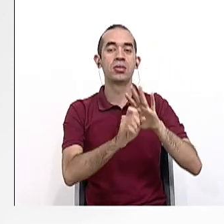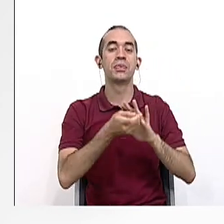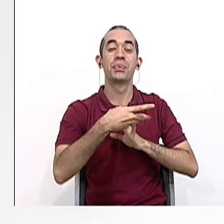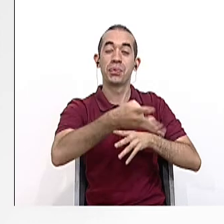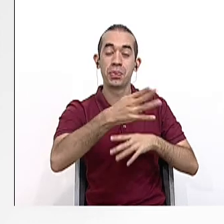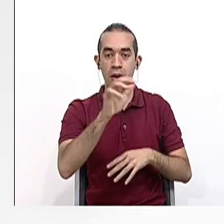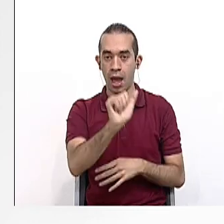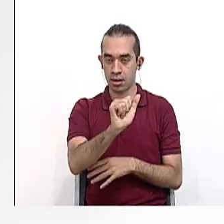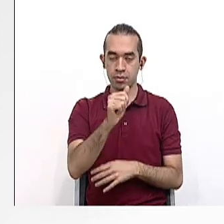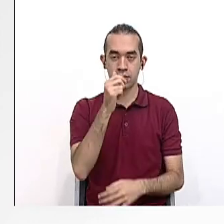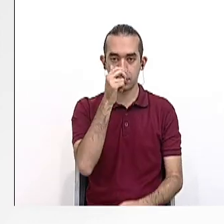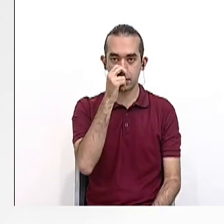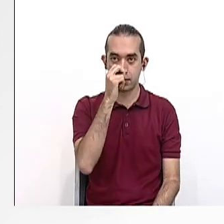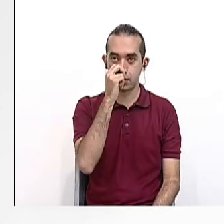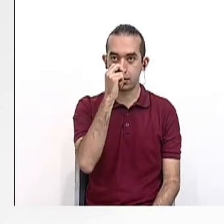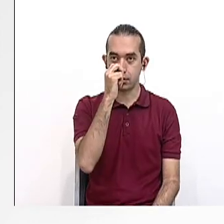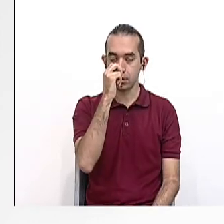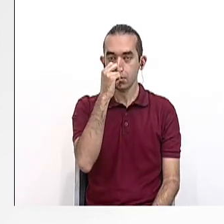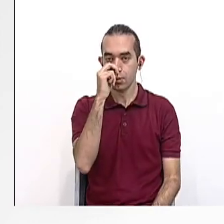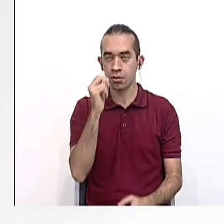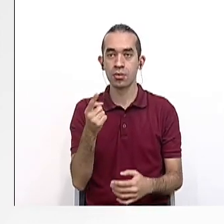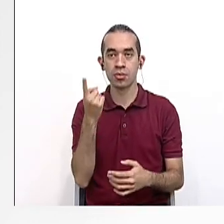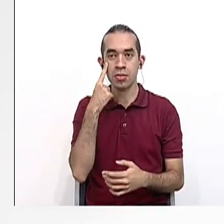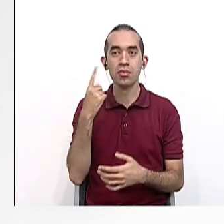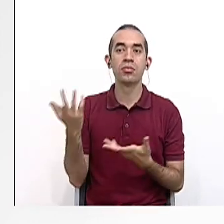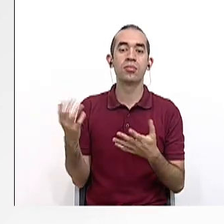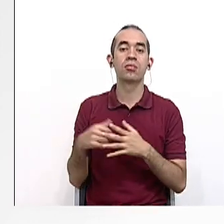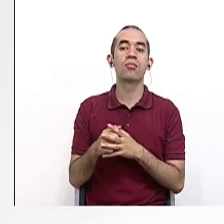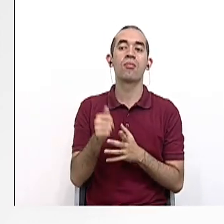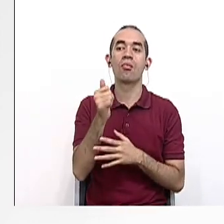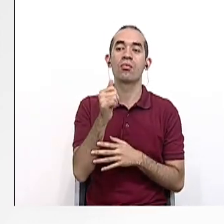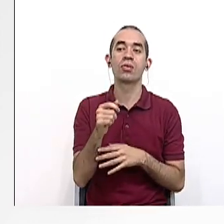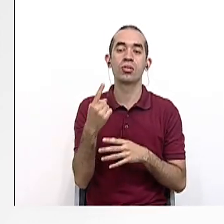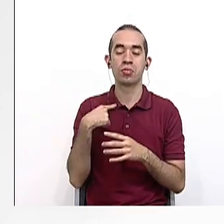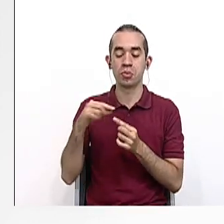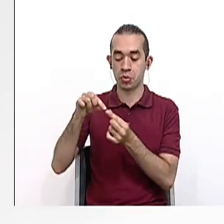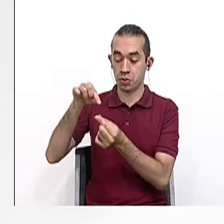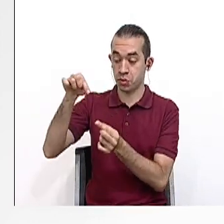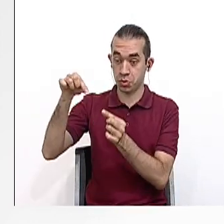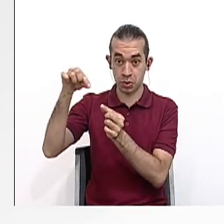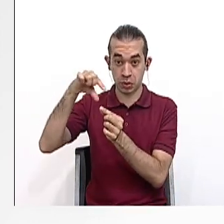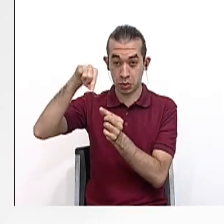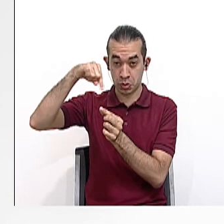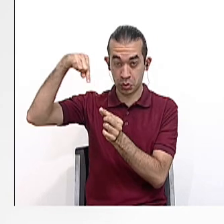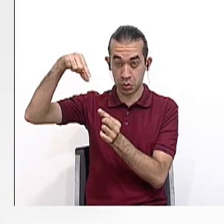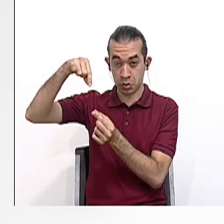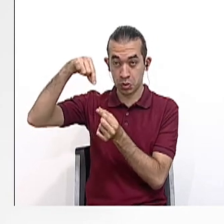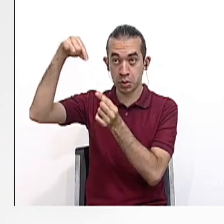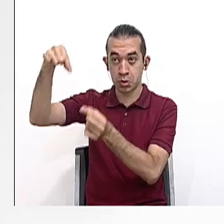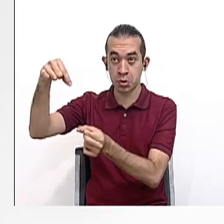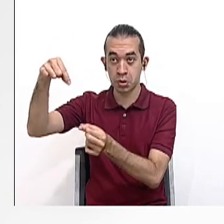ve acá. Colocamos la resistencia entre esos dos resortes.